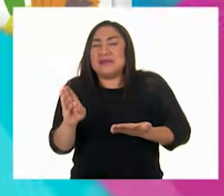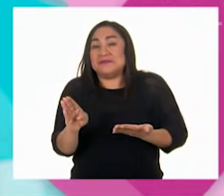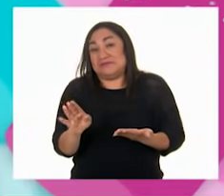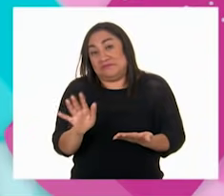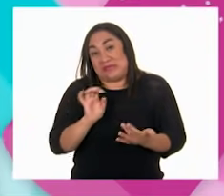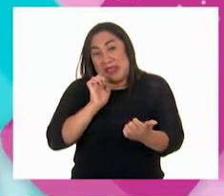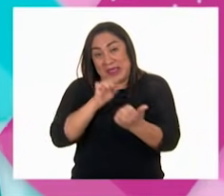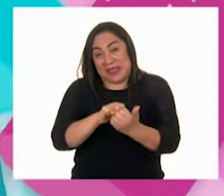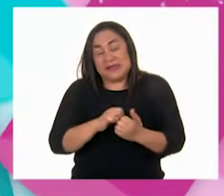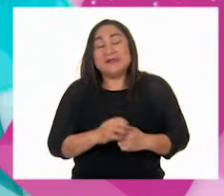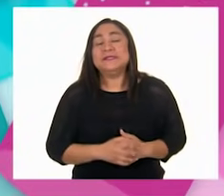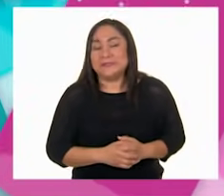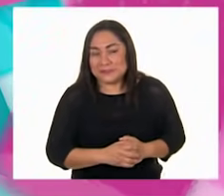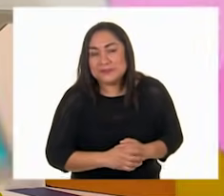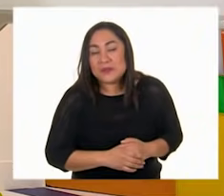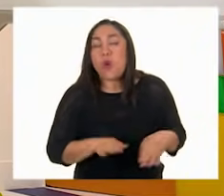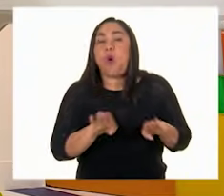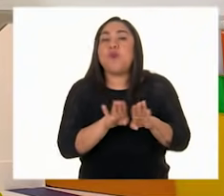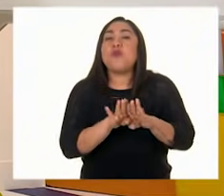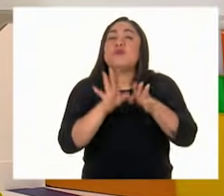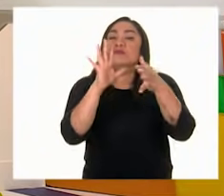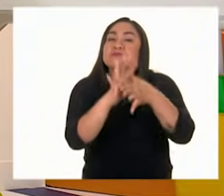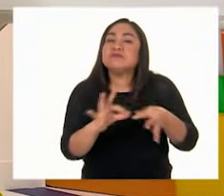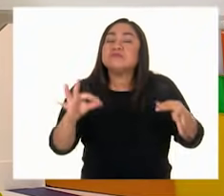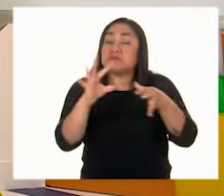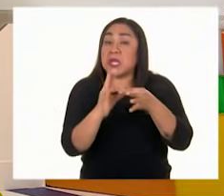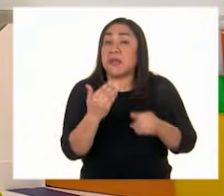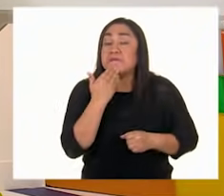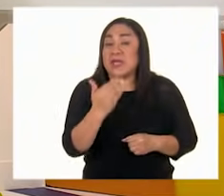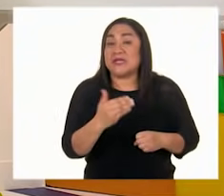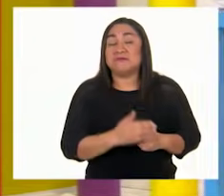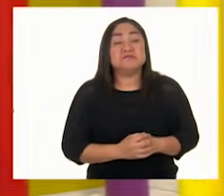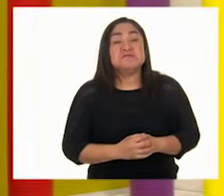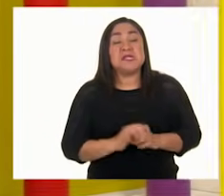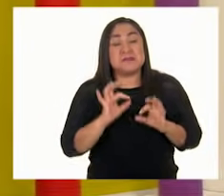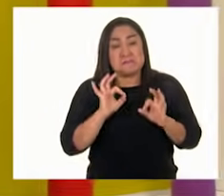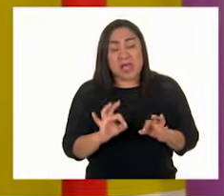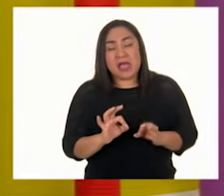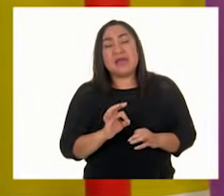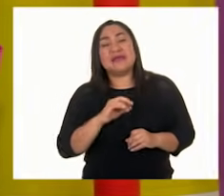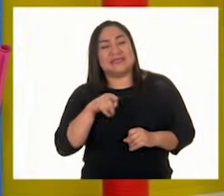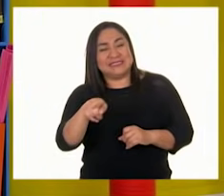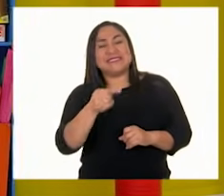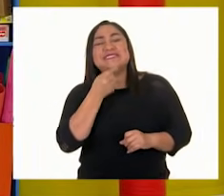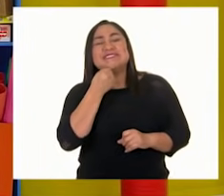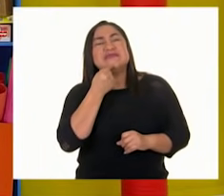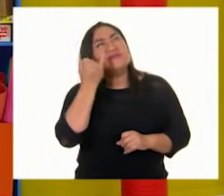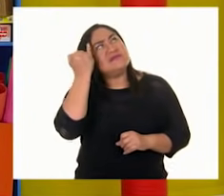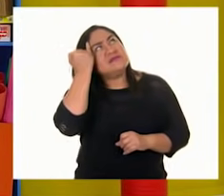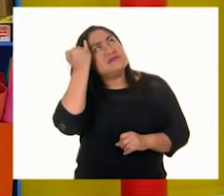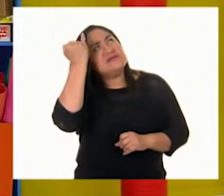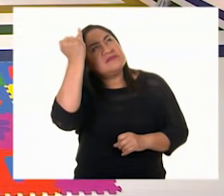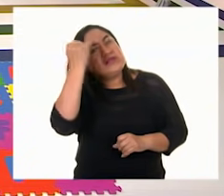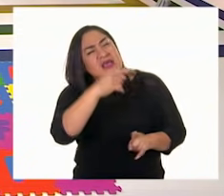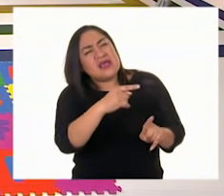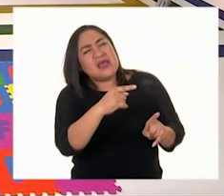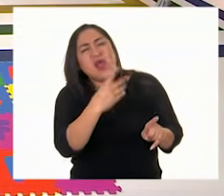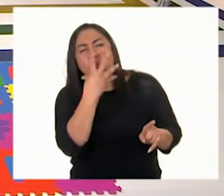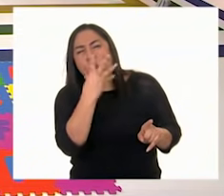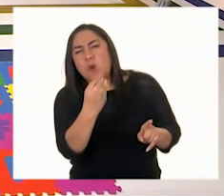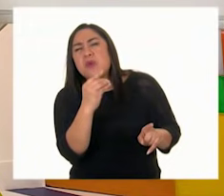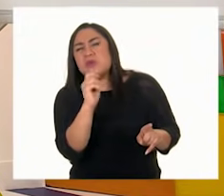bonito! ¡Excelente! Hace una descripción muy completa. Y hace lo que usted dijo, maestra. Ella se imagina lo que él lo decía. Muy